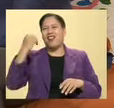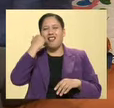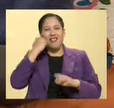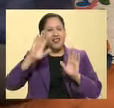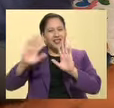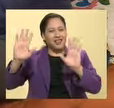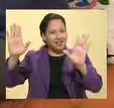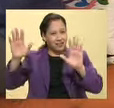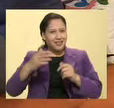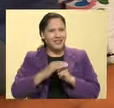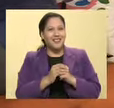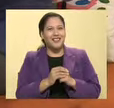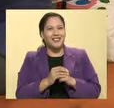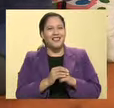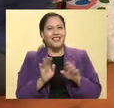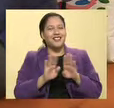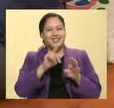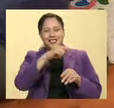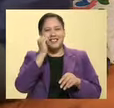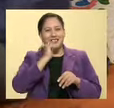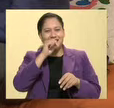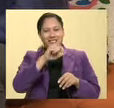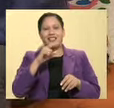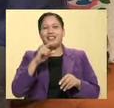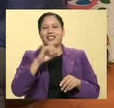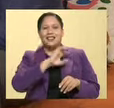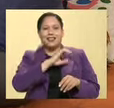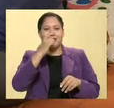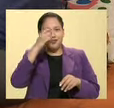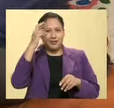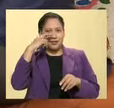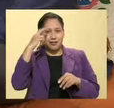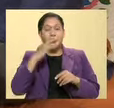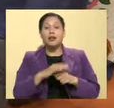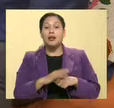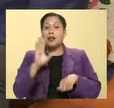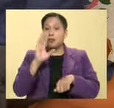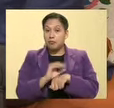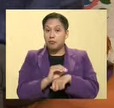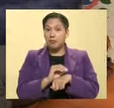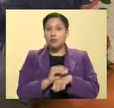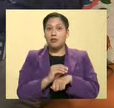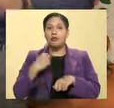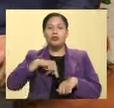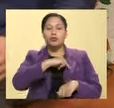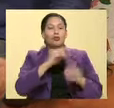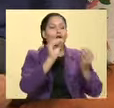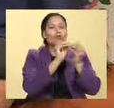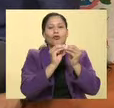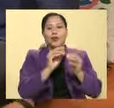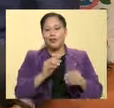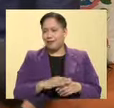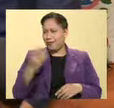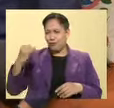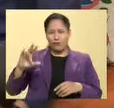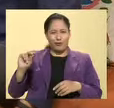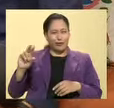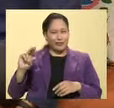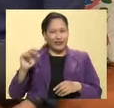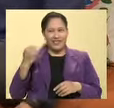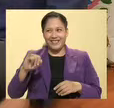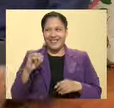cebollazos, porque esto porque ya. Porque yo siempre he pensado, Rodrigo. Romería, que no. Exacto. Si nos dan chance, nos vamos a dar unos besos. No. ¿Qué necesidad? Estás